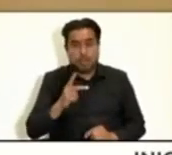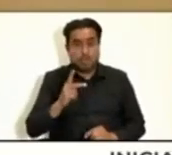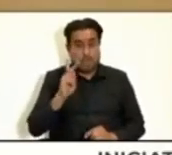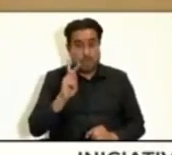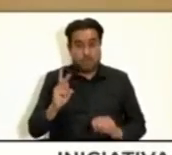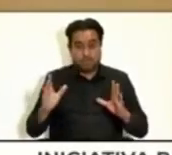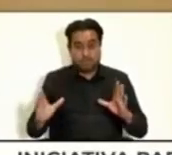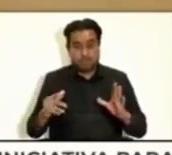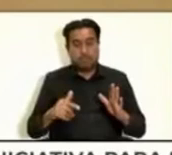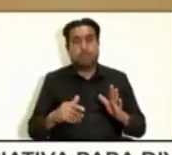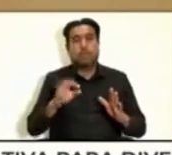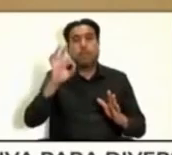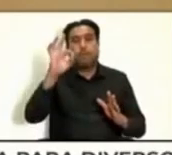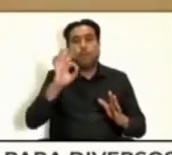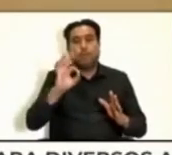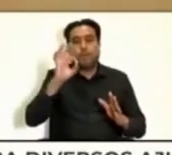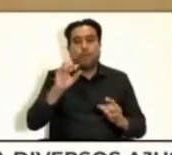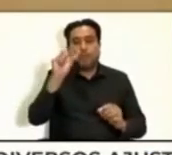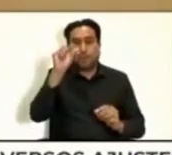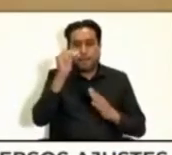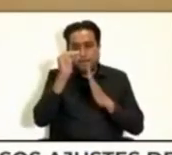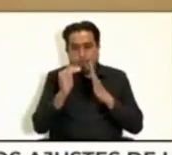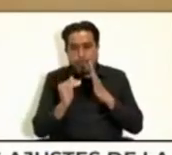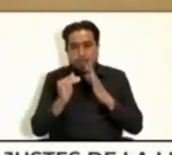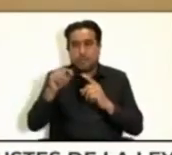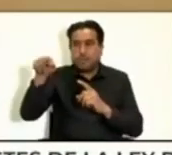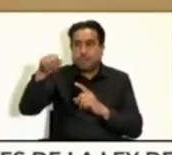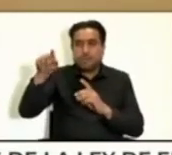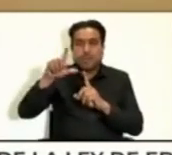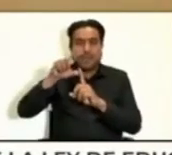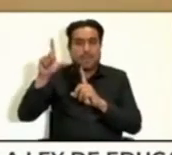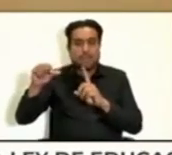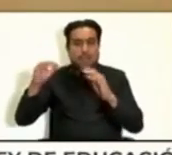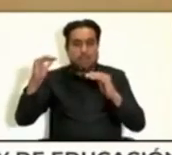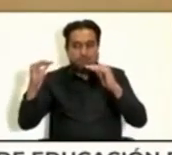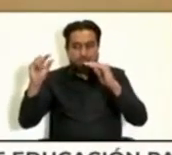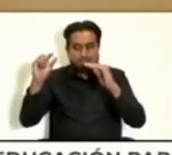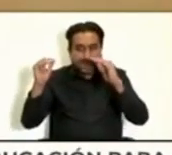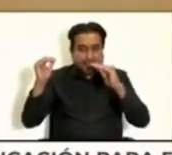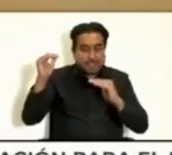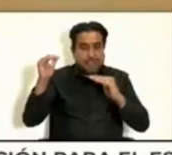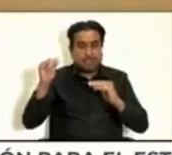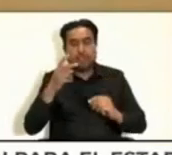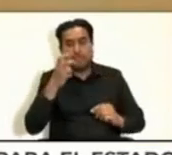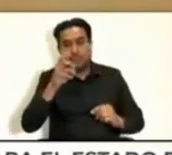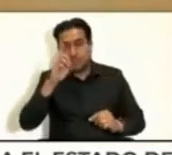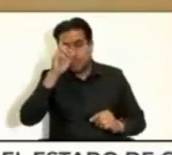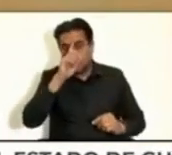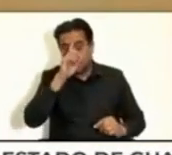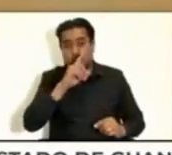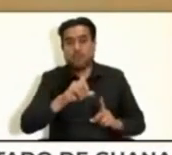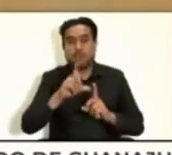está un punto porcentual por debajo de la media nacional en el mismo sentido el propio consejo nacional de evaluación